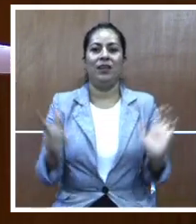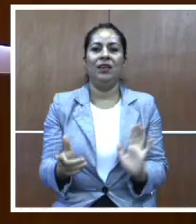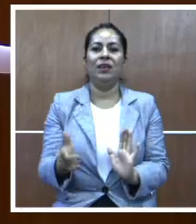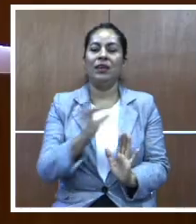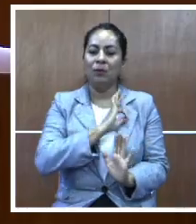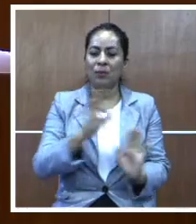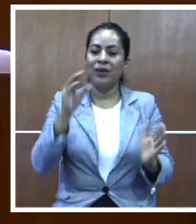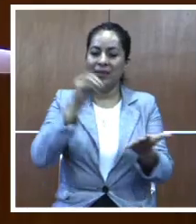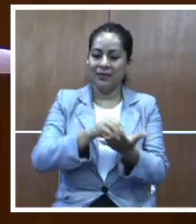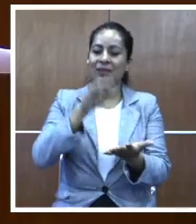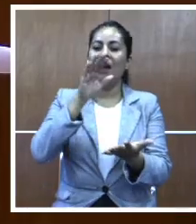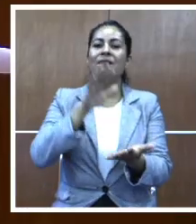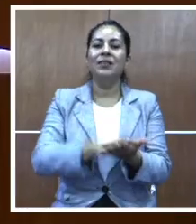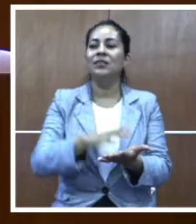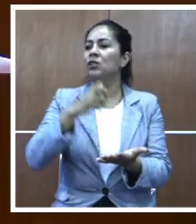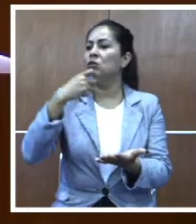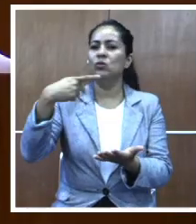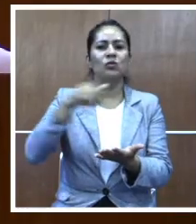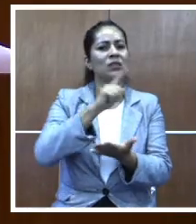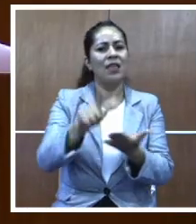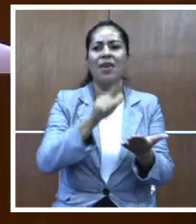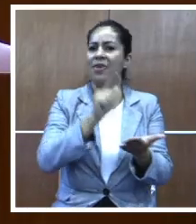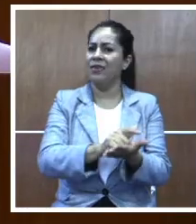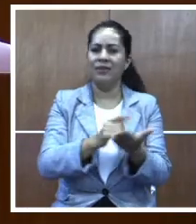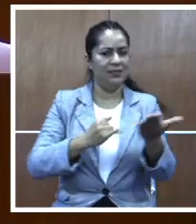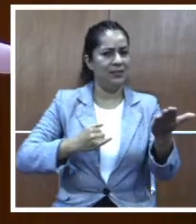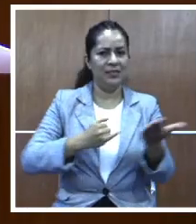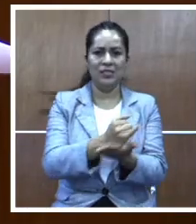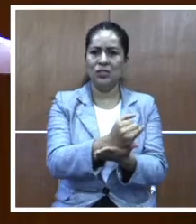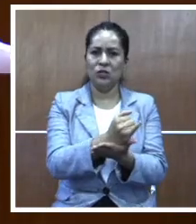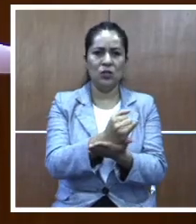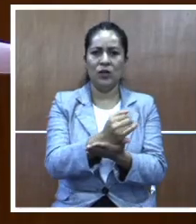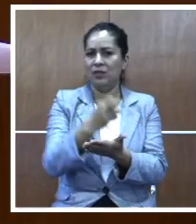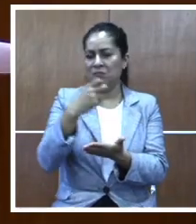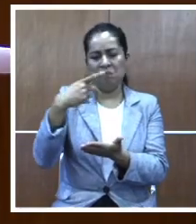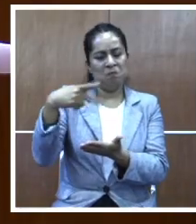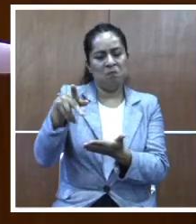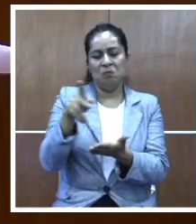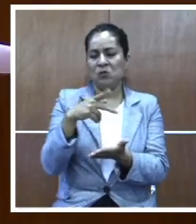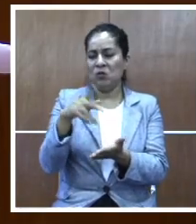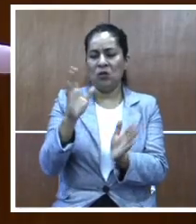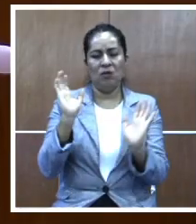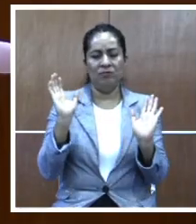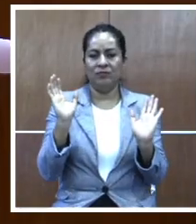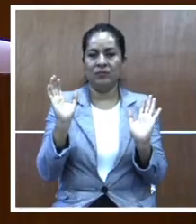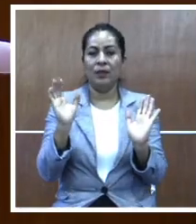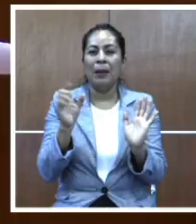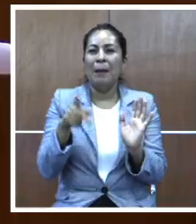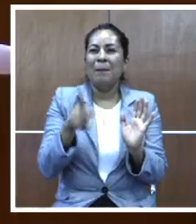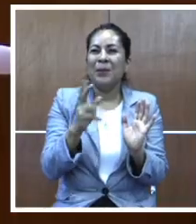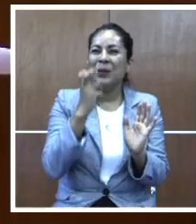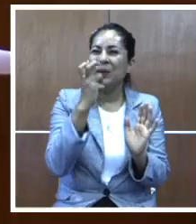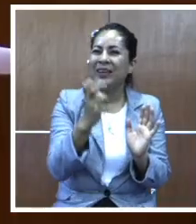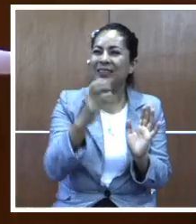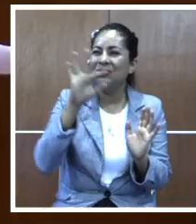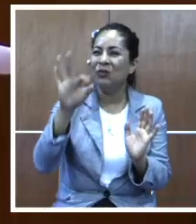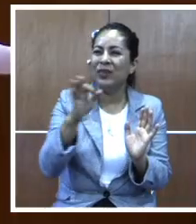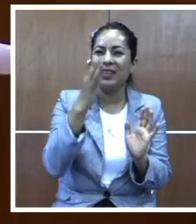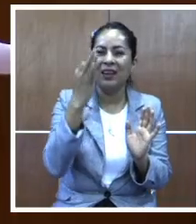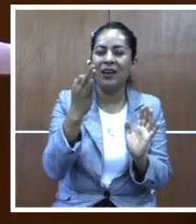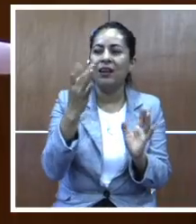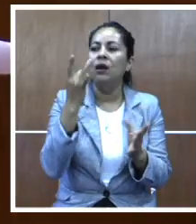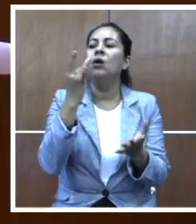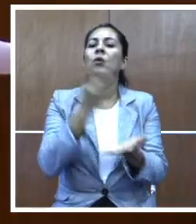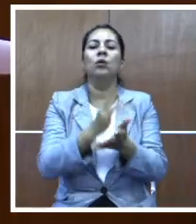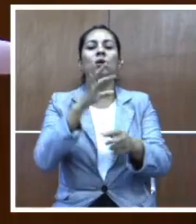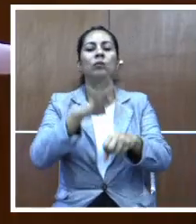de establecer sus propias leyes y decisiones por su propio destino. Pero ese federalismo solo será